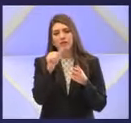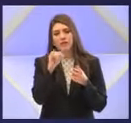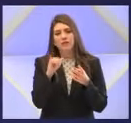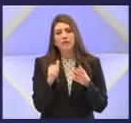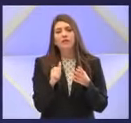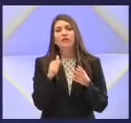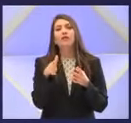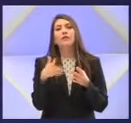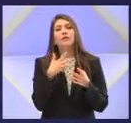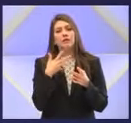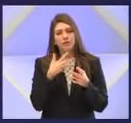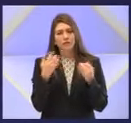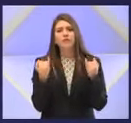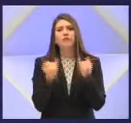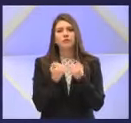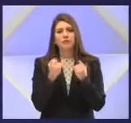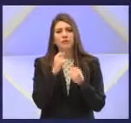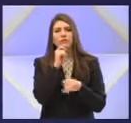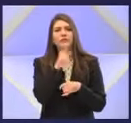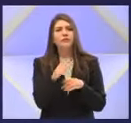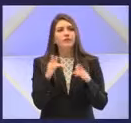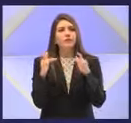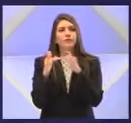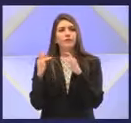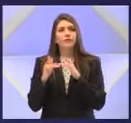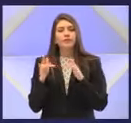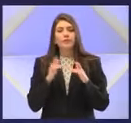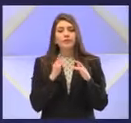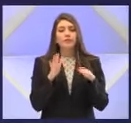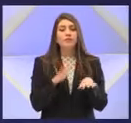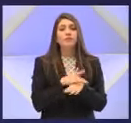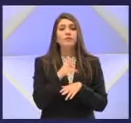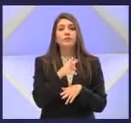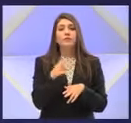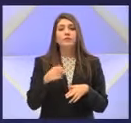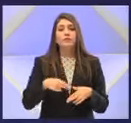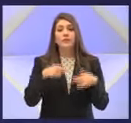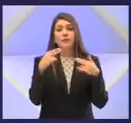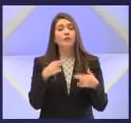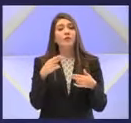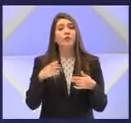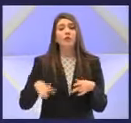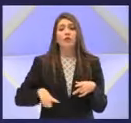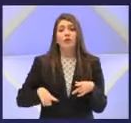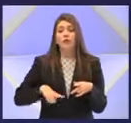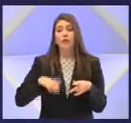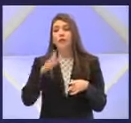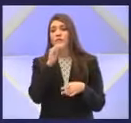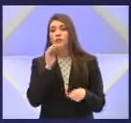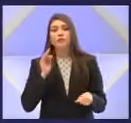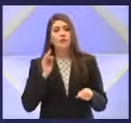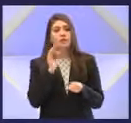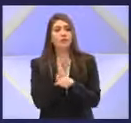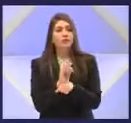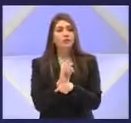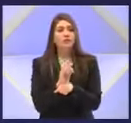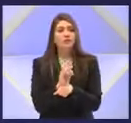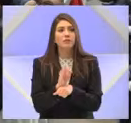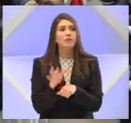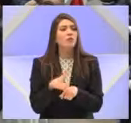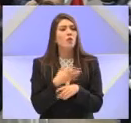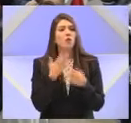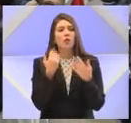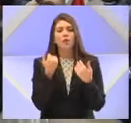conectándose también porque ni el mercado ni el estado pudieron hacerlo porque no es rentable porque no hay